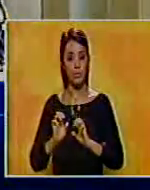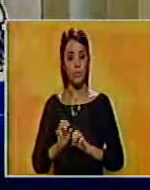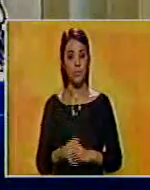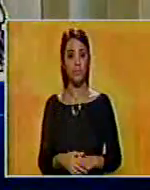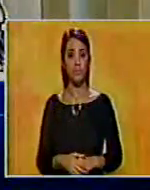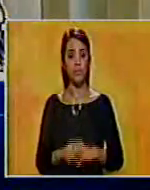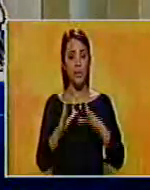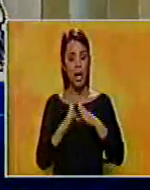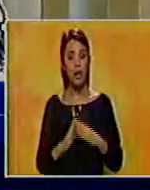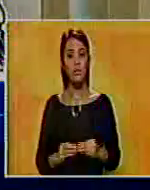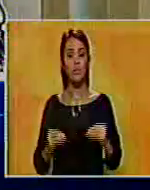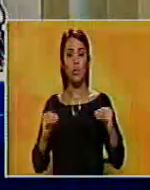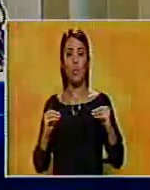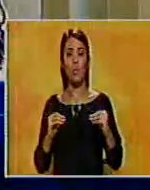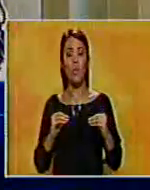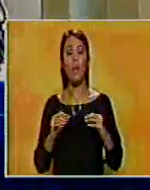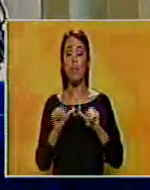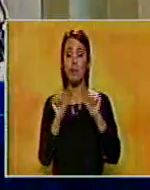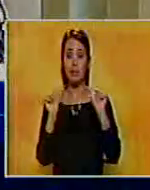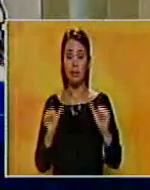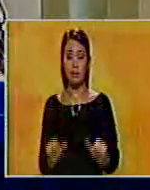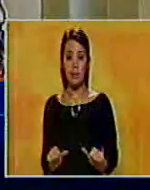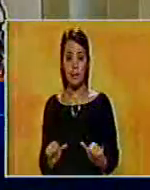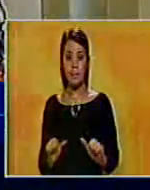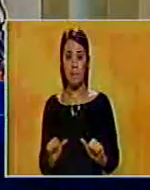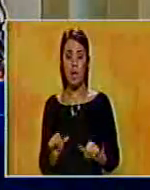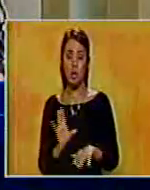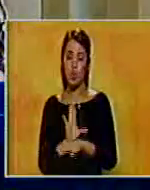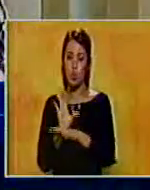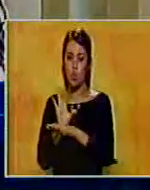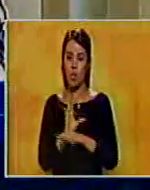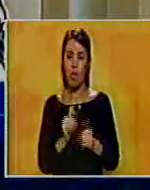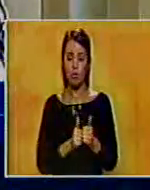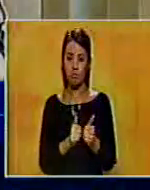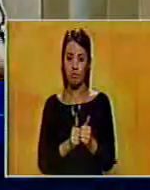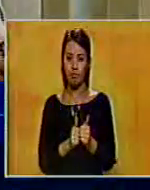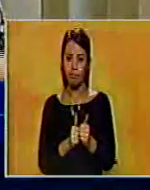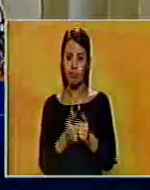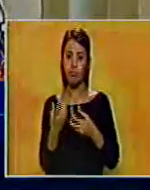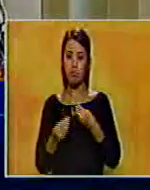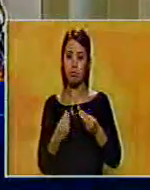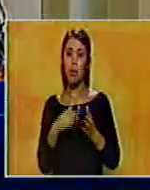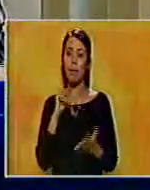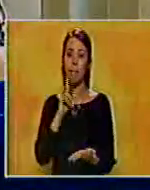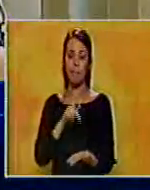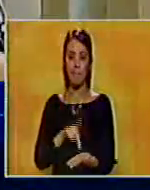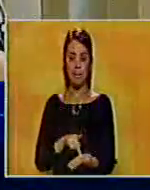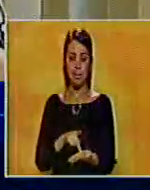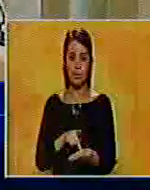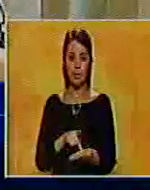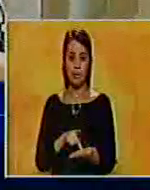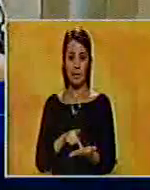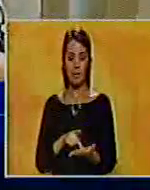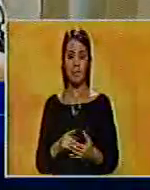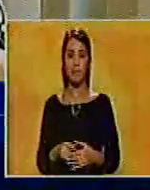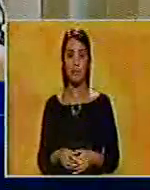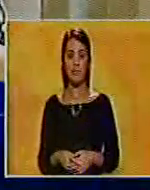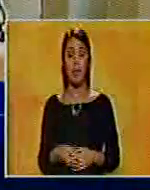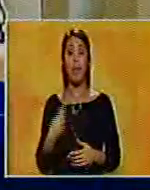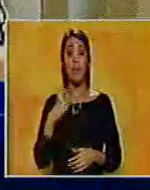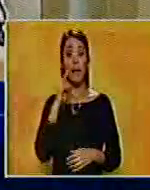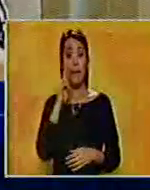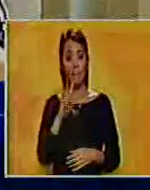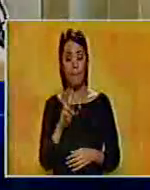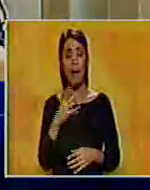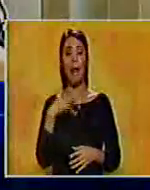a todos los componentes del sistema con protocolos establecidos y presencia de observación